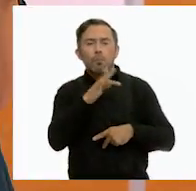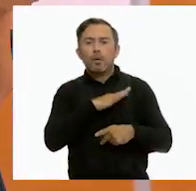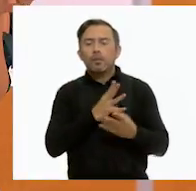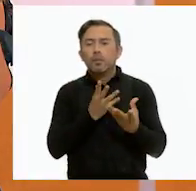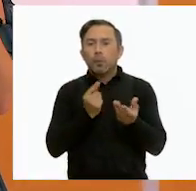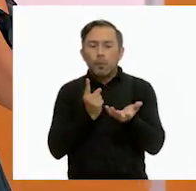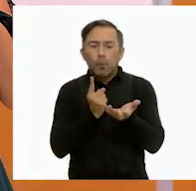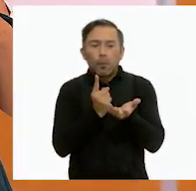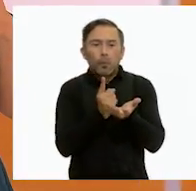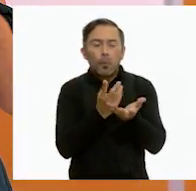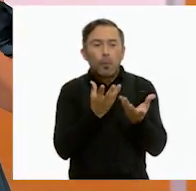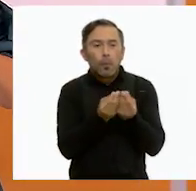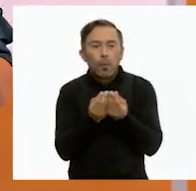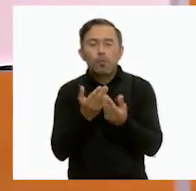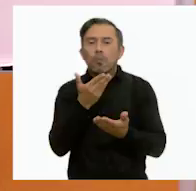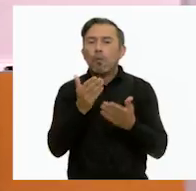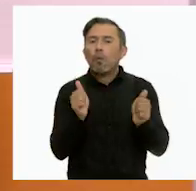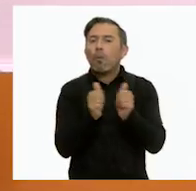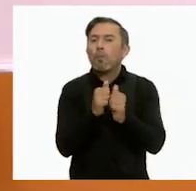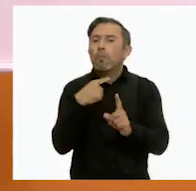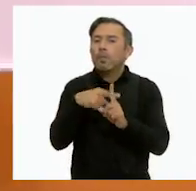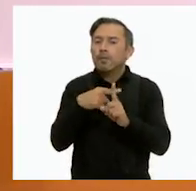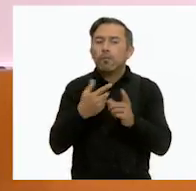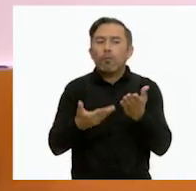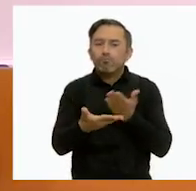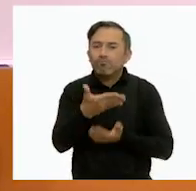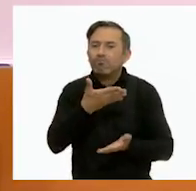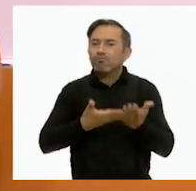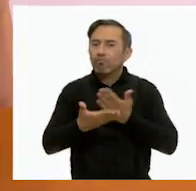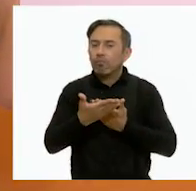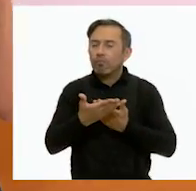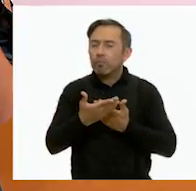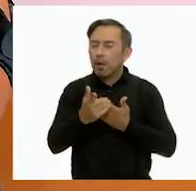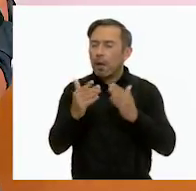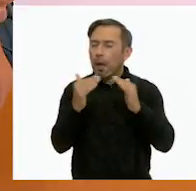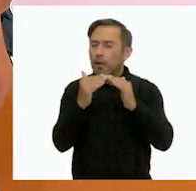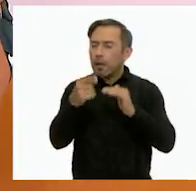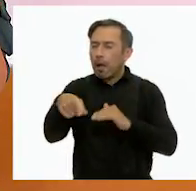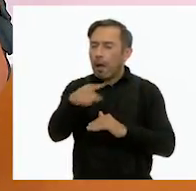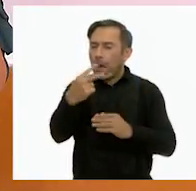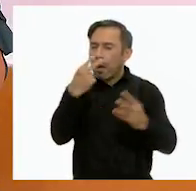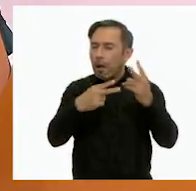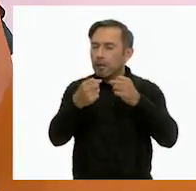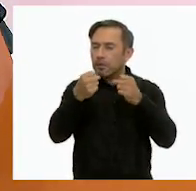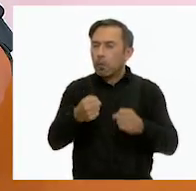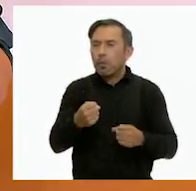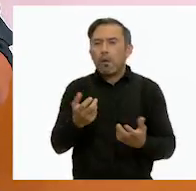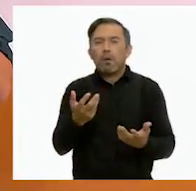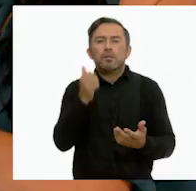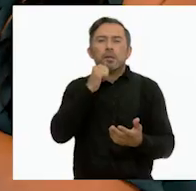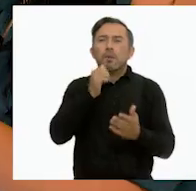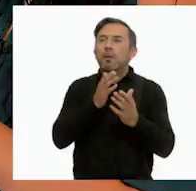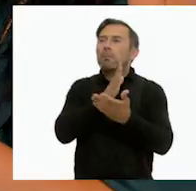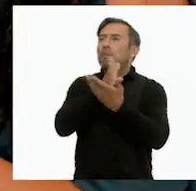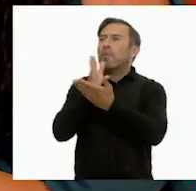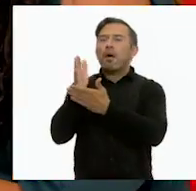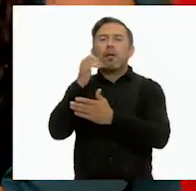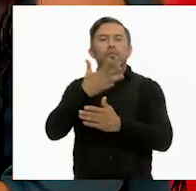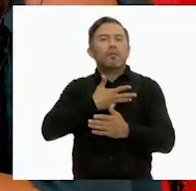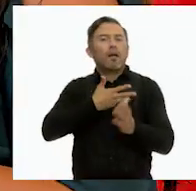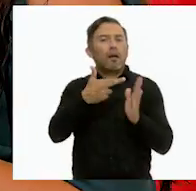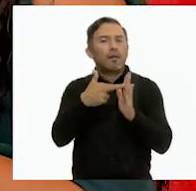yo creo que muchos en casita estarán recordando que hay reglas en todas partes. Cuando vamos al mercado con mamá o